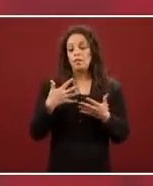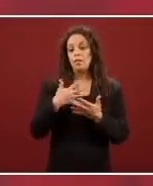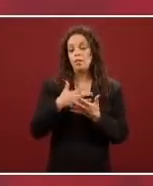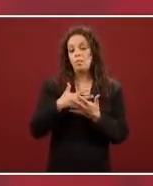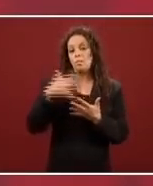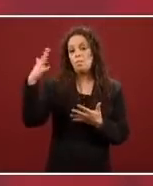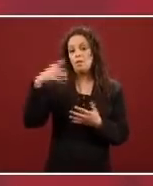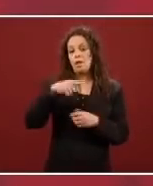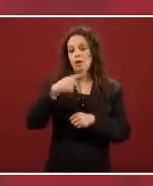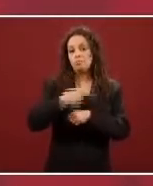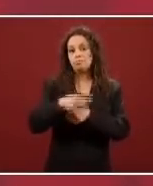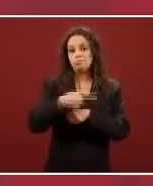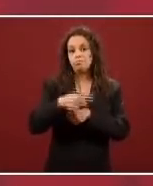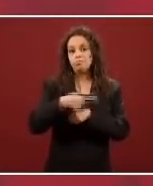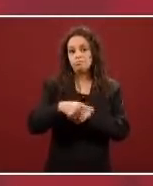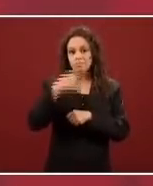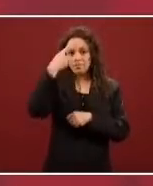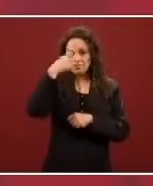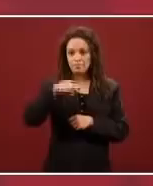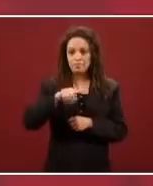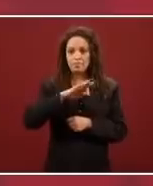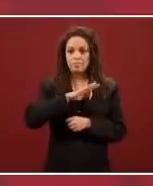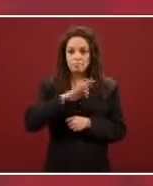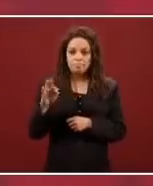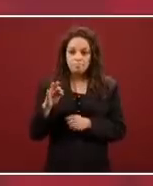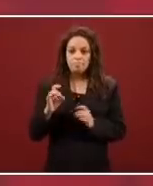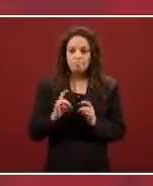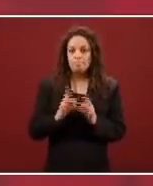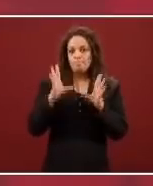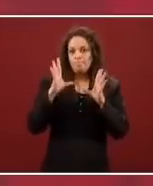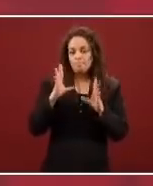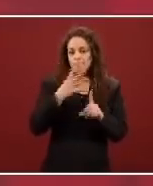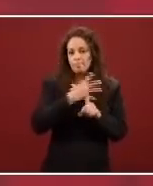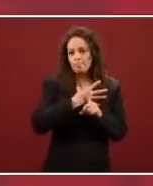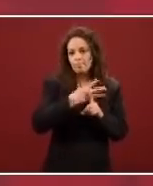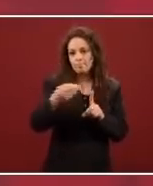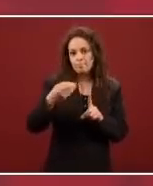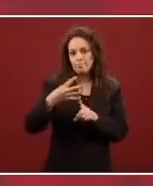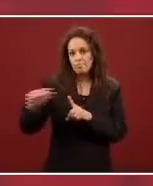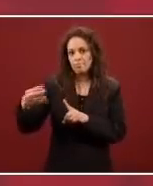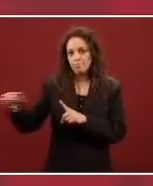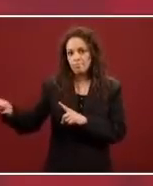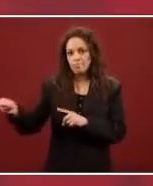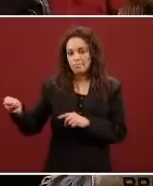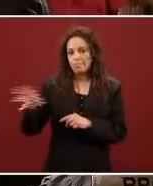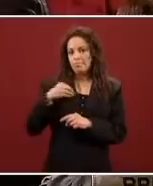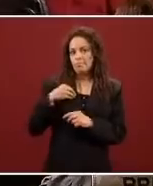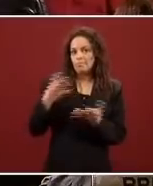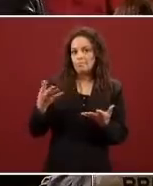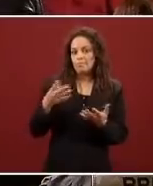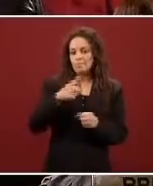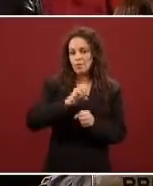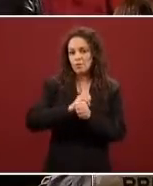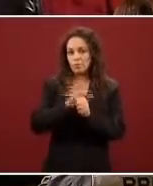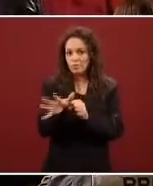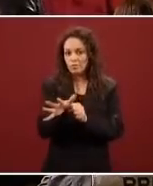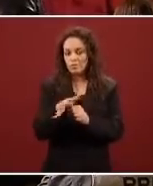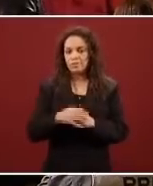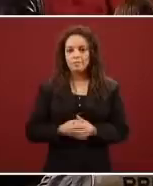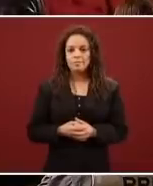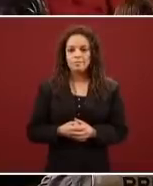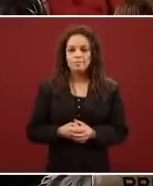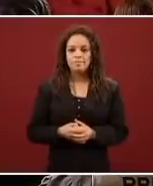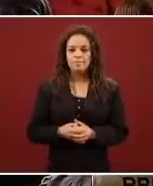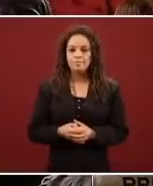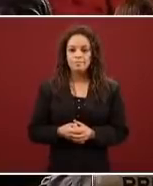riesgo de complicaciones en caso de que hubiera un contagio por coronavirus. Entonces, no sé qué